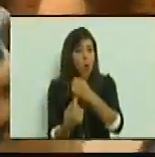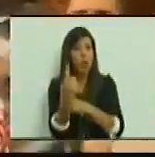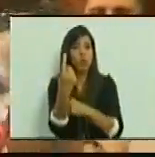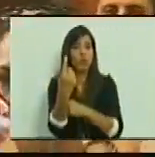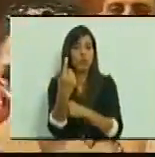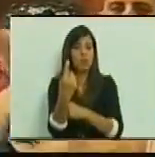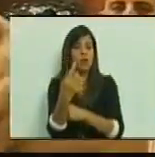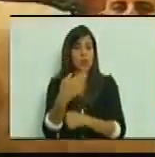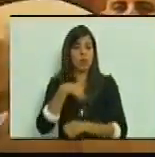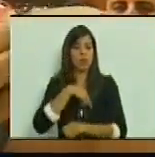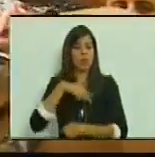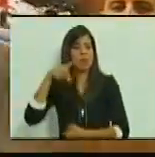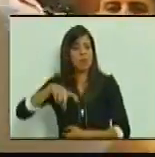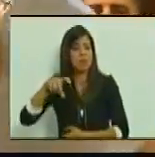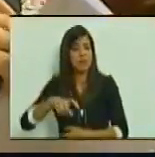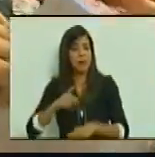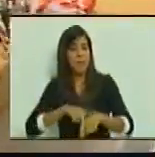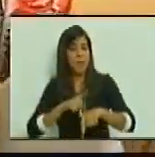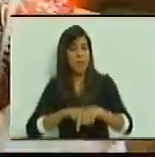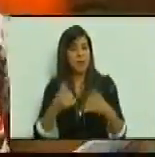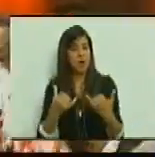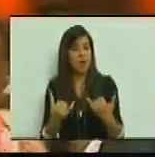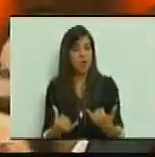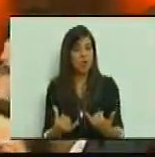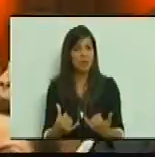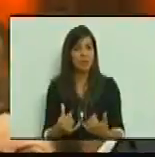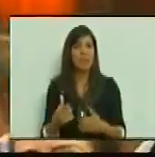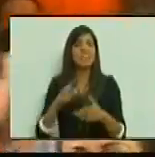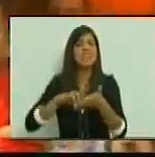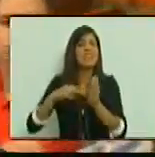para nosotros en este momento es la defensa del pueblo.